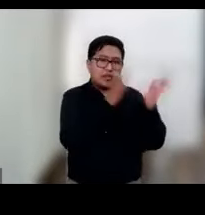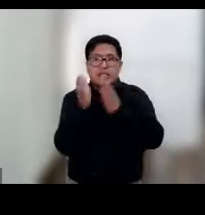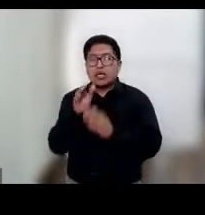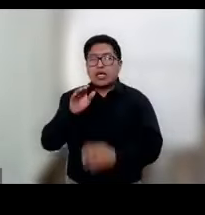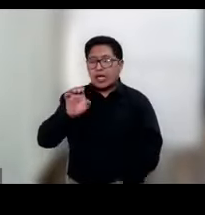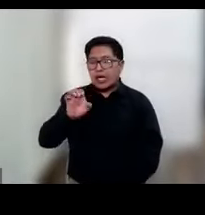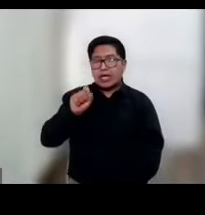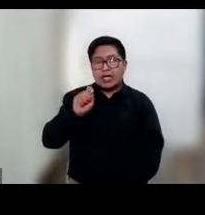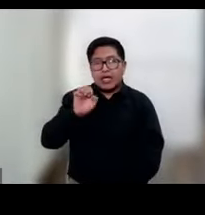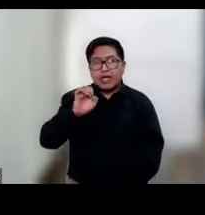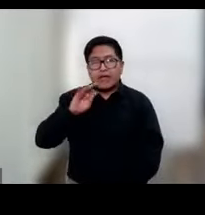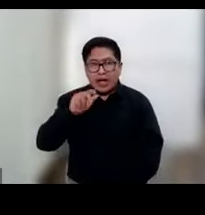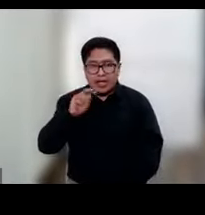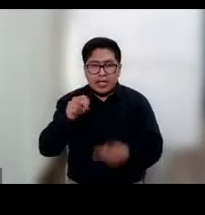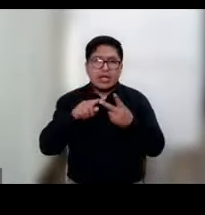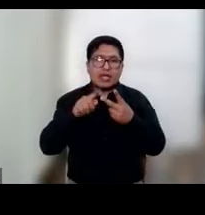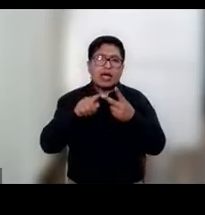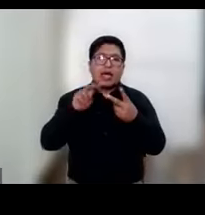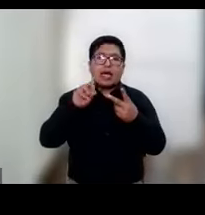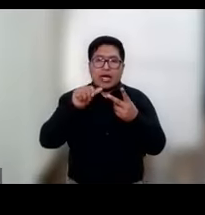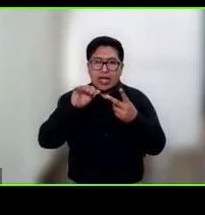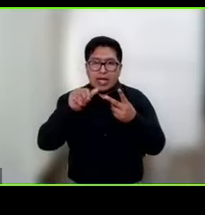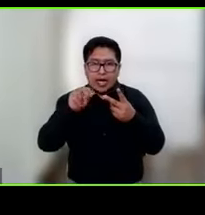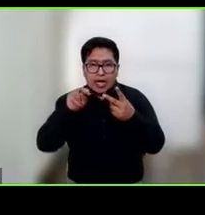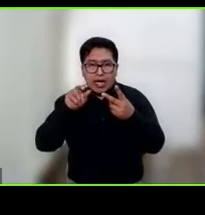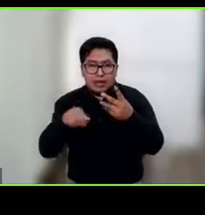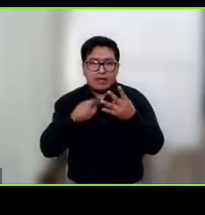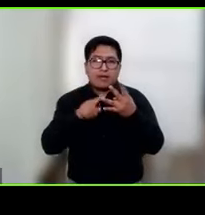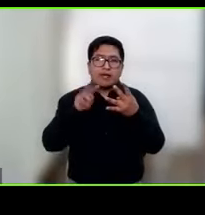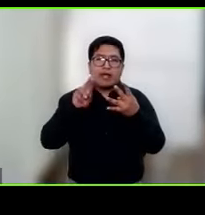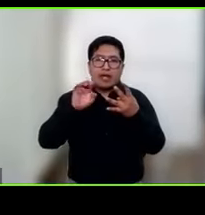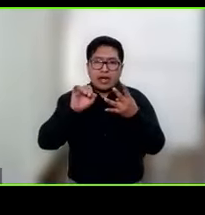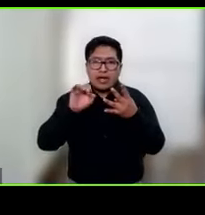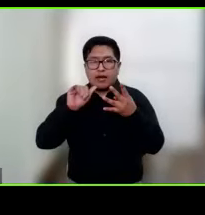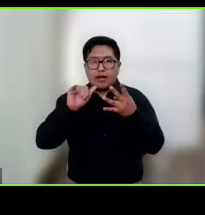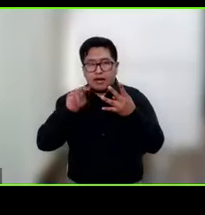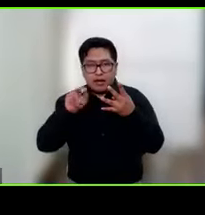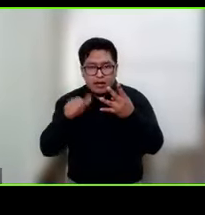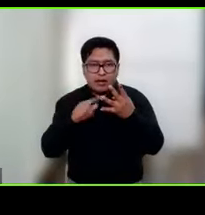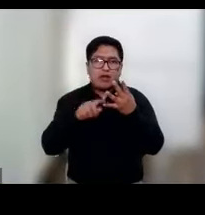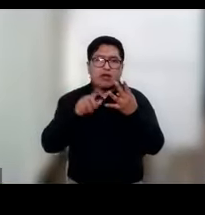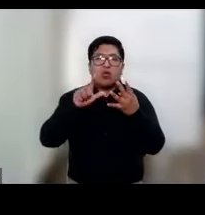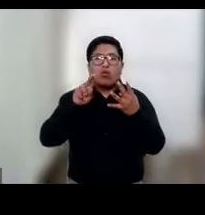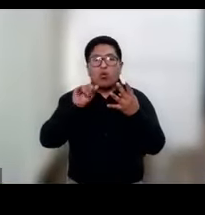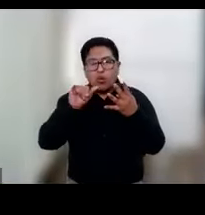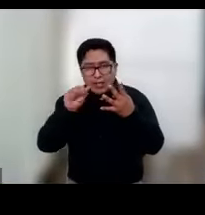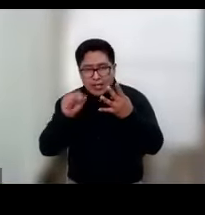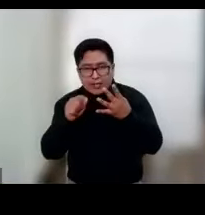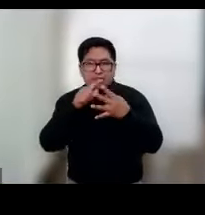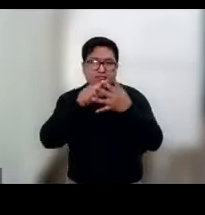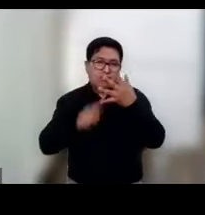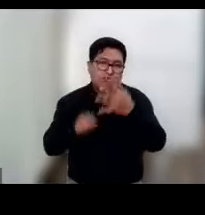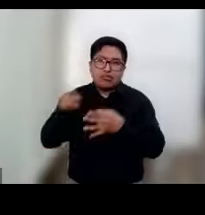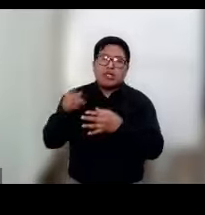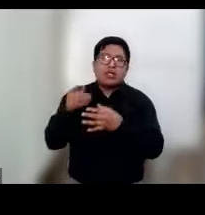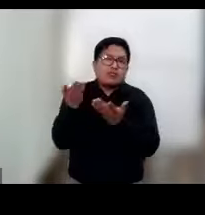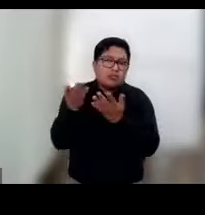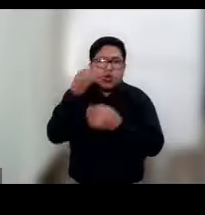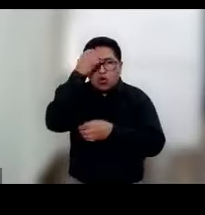reina cristian luis mario quienes hablaron por parte de las niñas niños adolescentes trabajadores